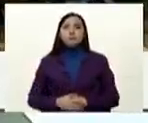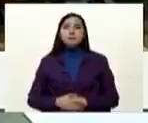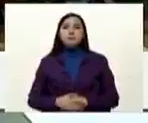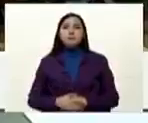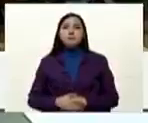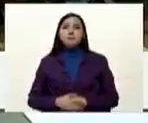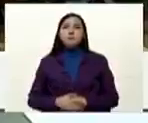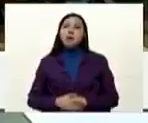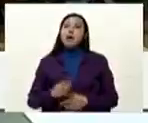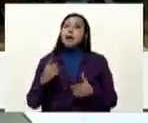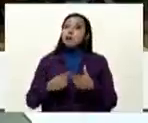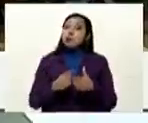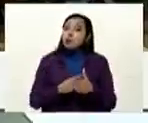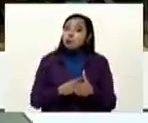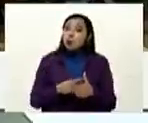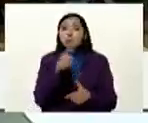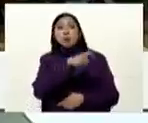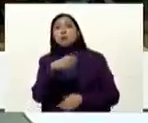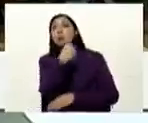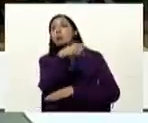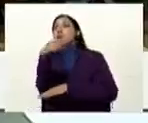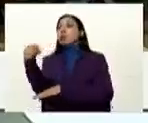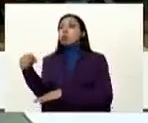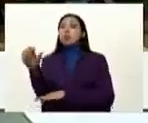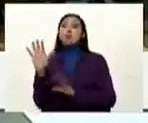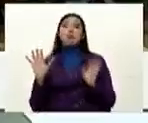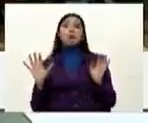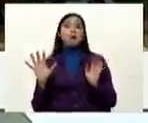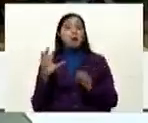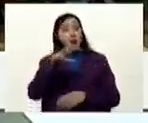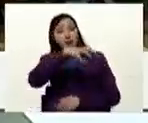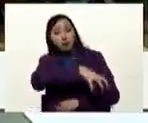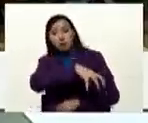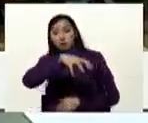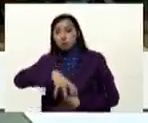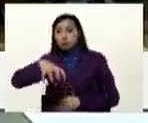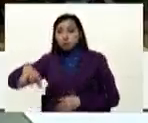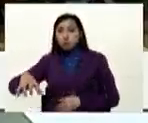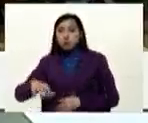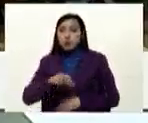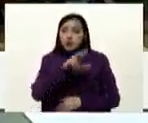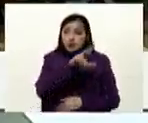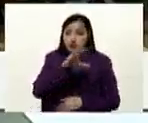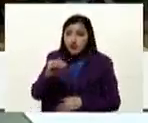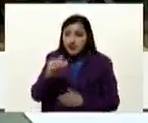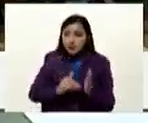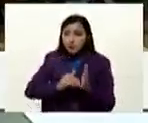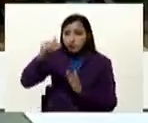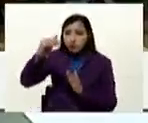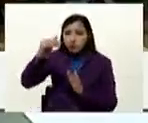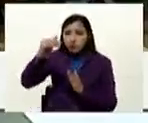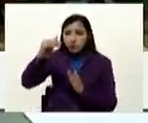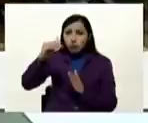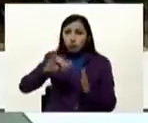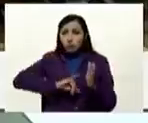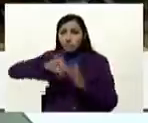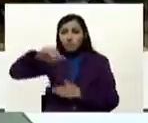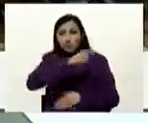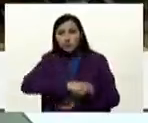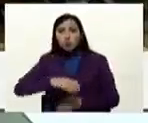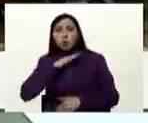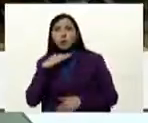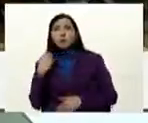Si no es así, los estados que se mantengan por encima de 30, 30 y pico por 100.000